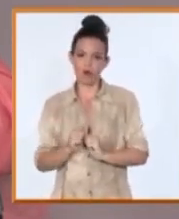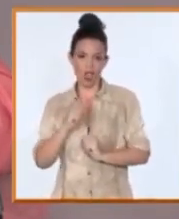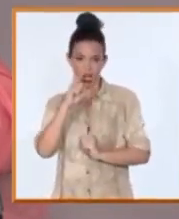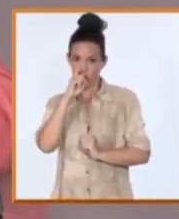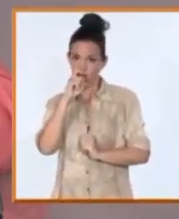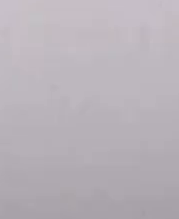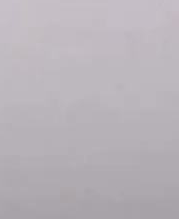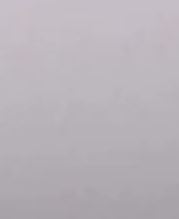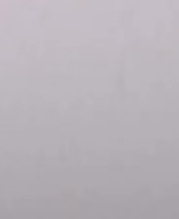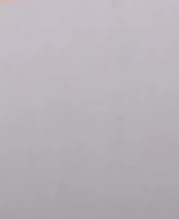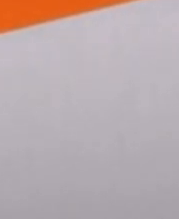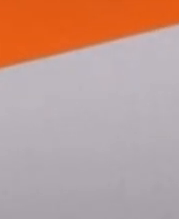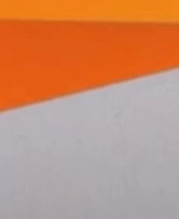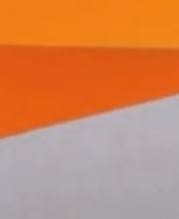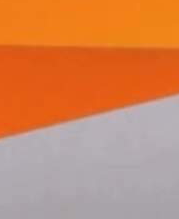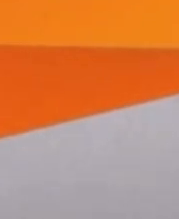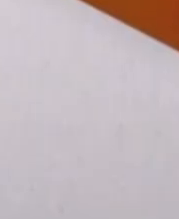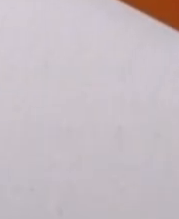pasaje